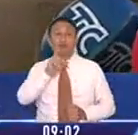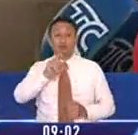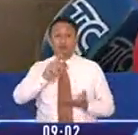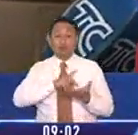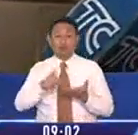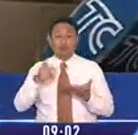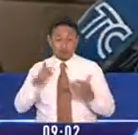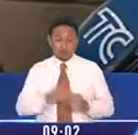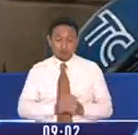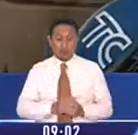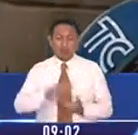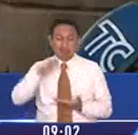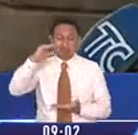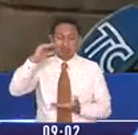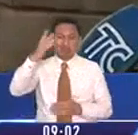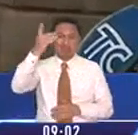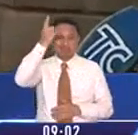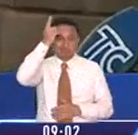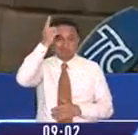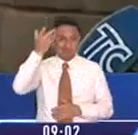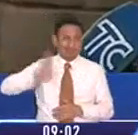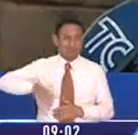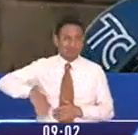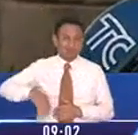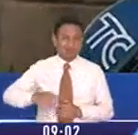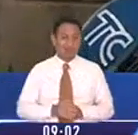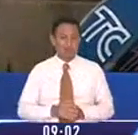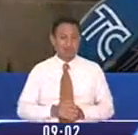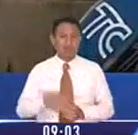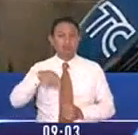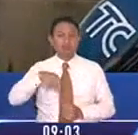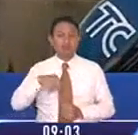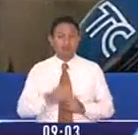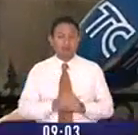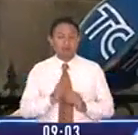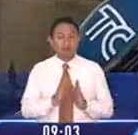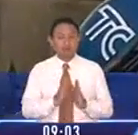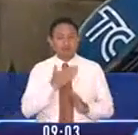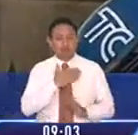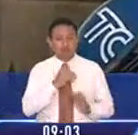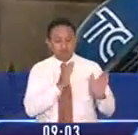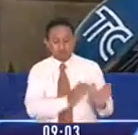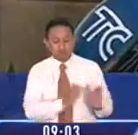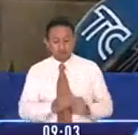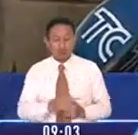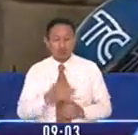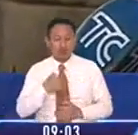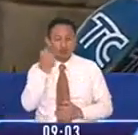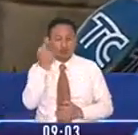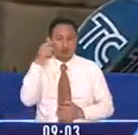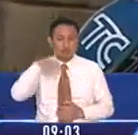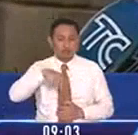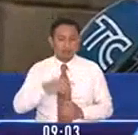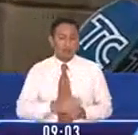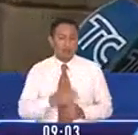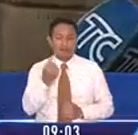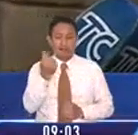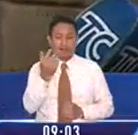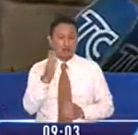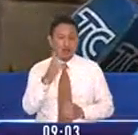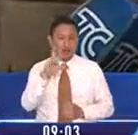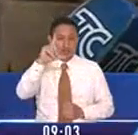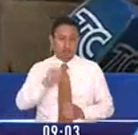atrasada. Entonces, queremos que se vayan ordenando. Yo entiendo que hay problemas en la caja